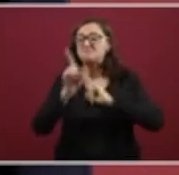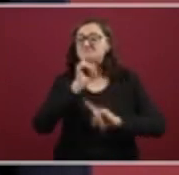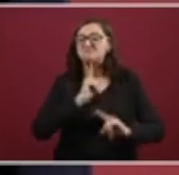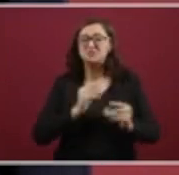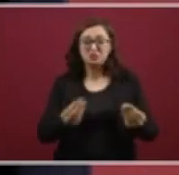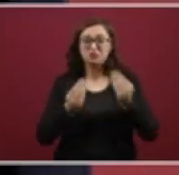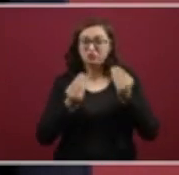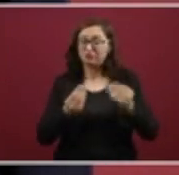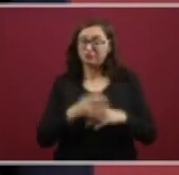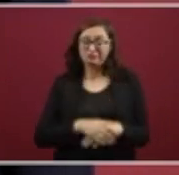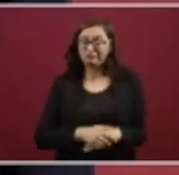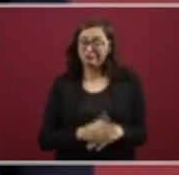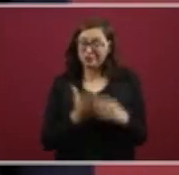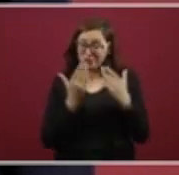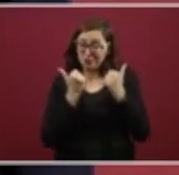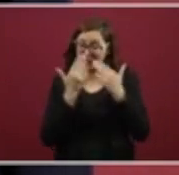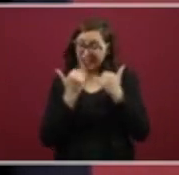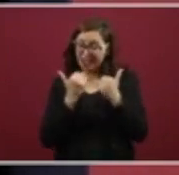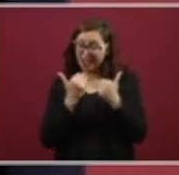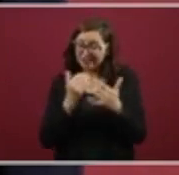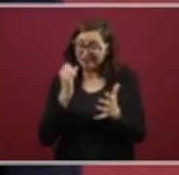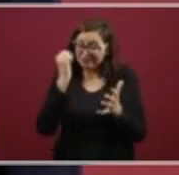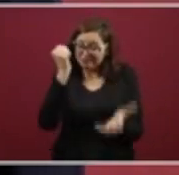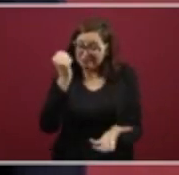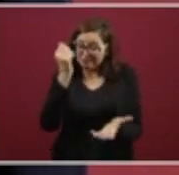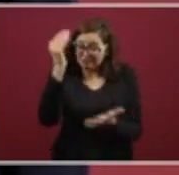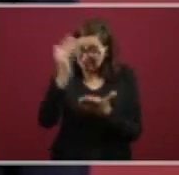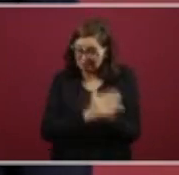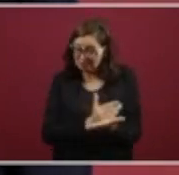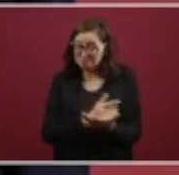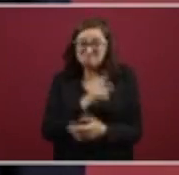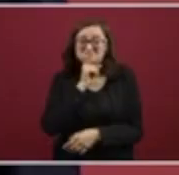No existe recortes, al contrario,